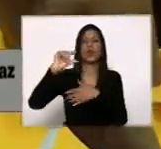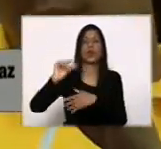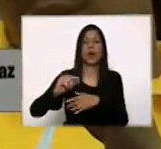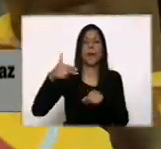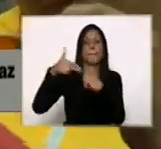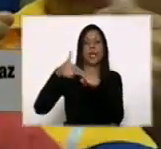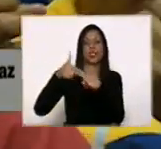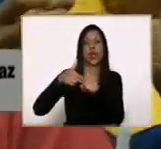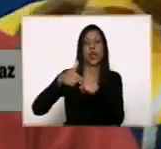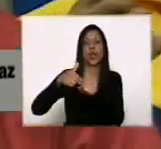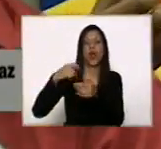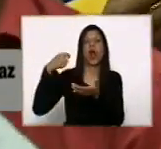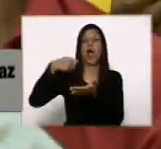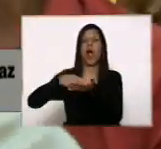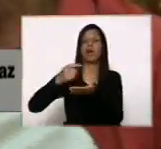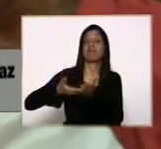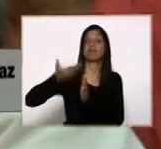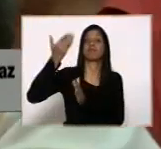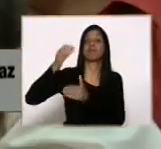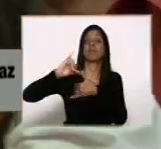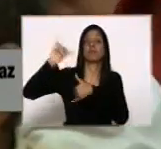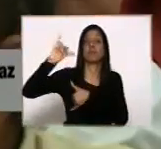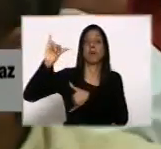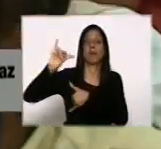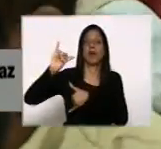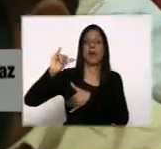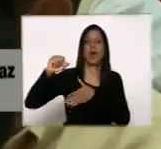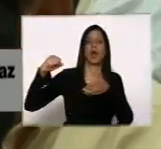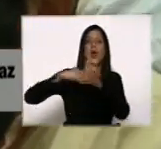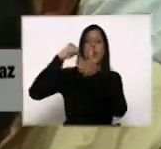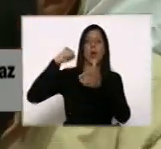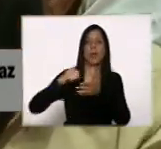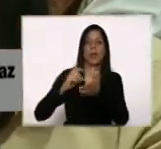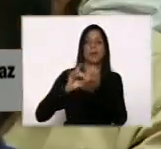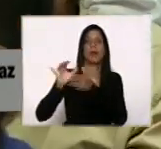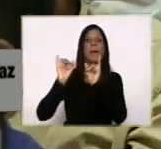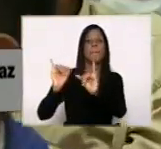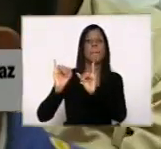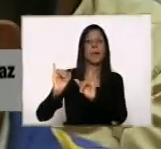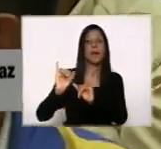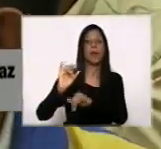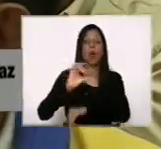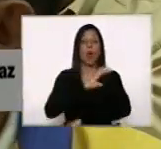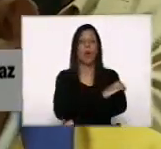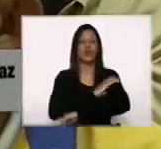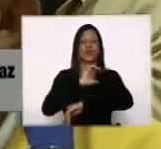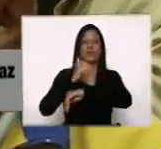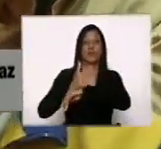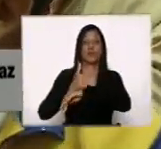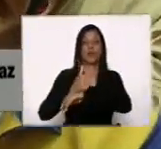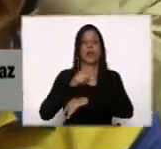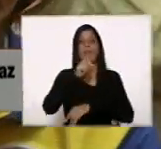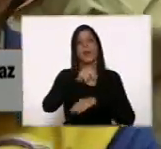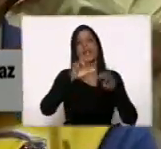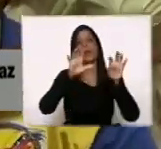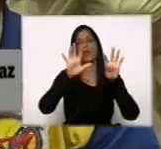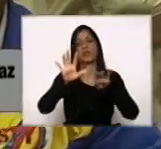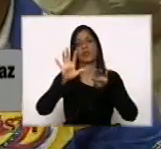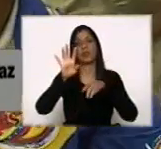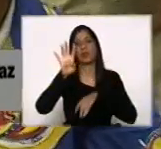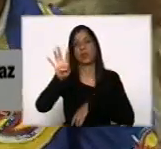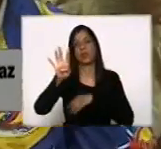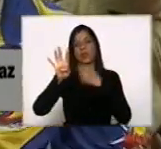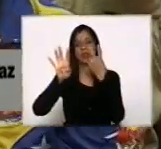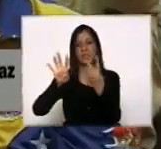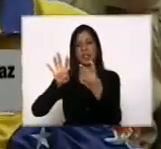petróleo. Y fue, le dieron un golpe de Estado, ¿verdad? La misma élite del poder. Y en 1947, a Rómulo